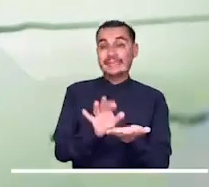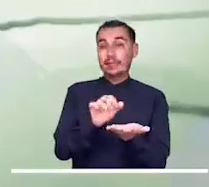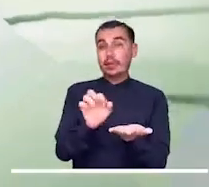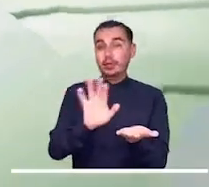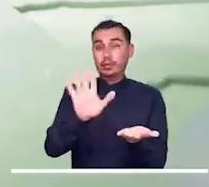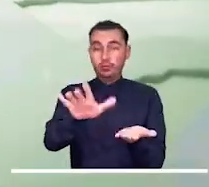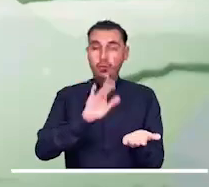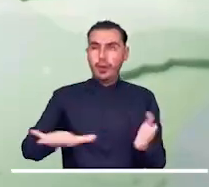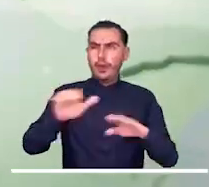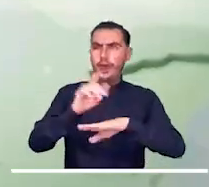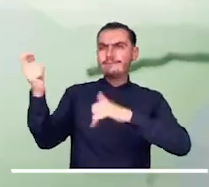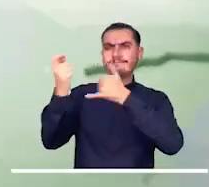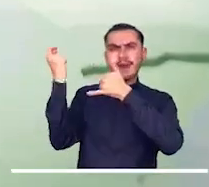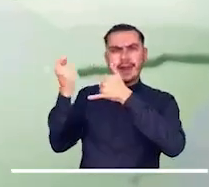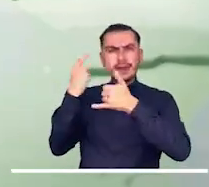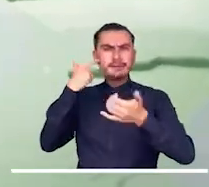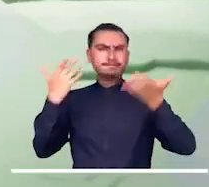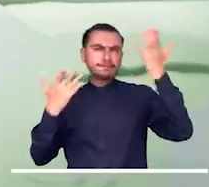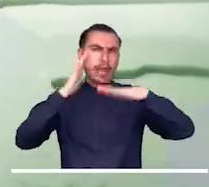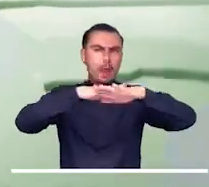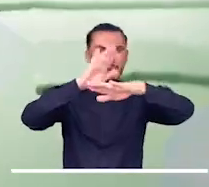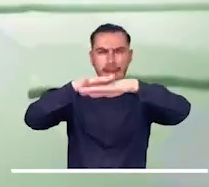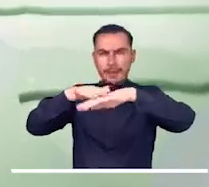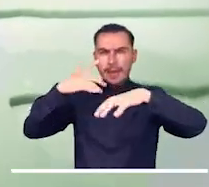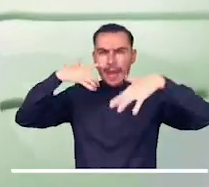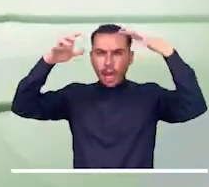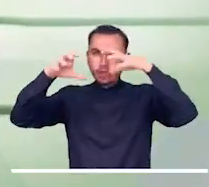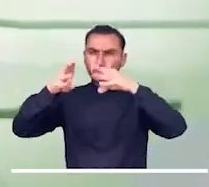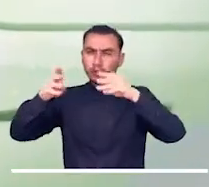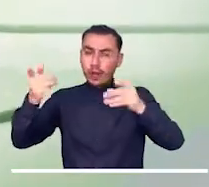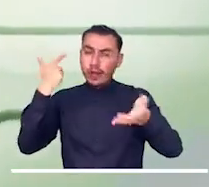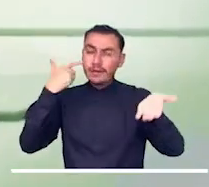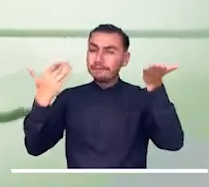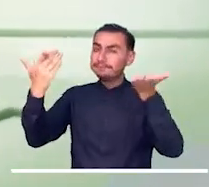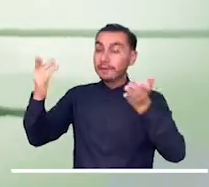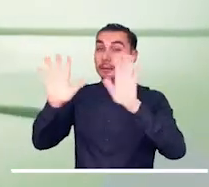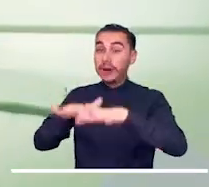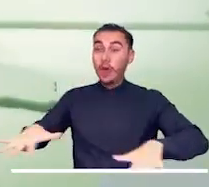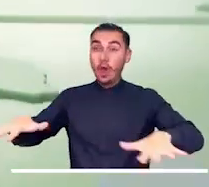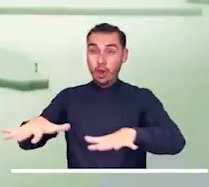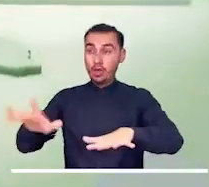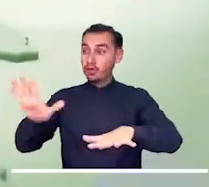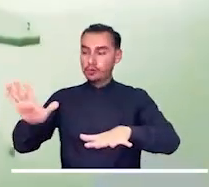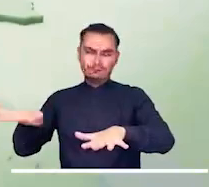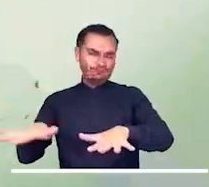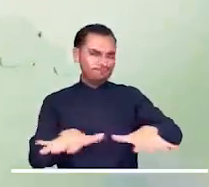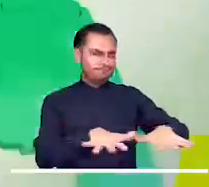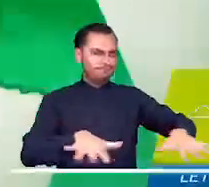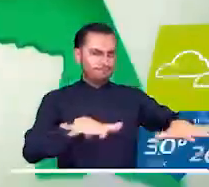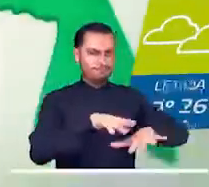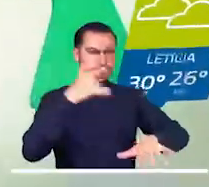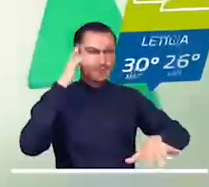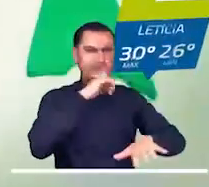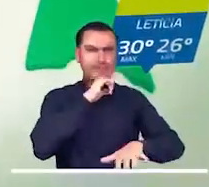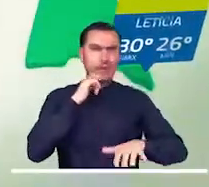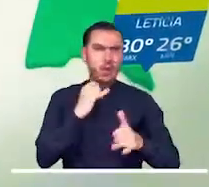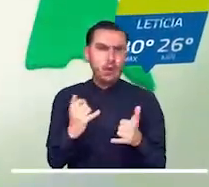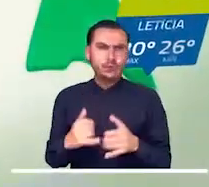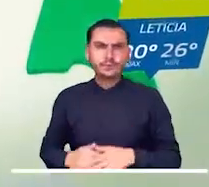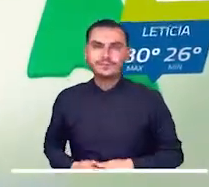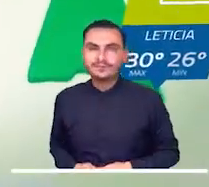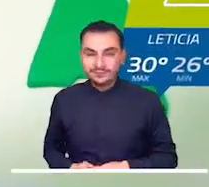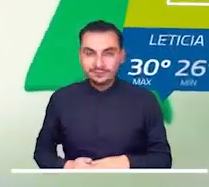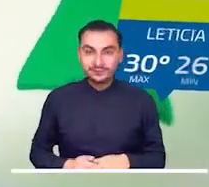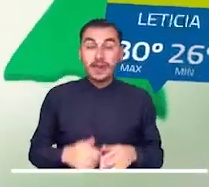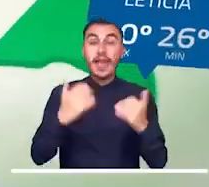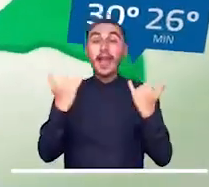lluvias ligeras y moderadas, mientras que en el resto de la Orinoquía tendremos tiempo seco predominante. Llegamos